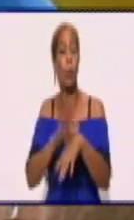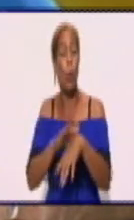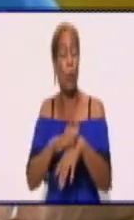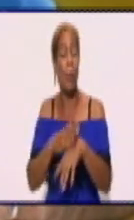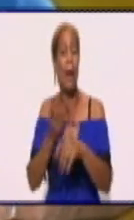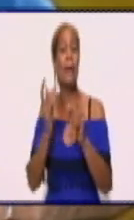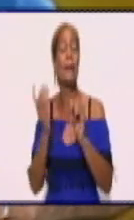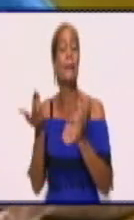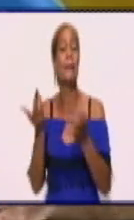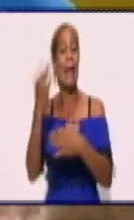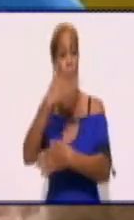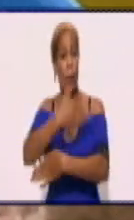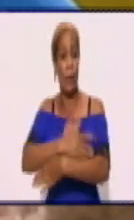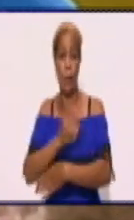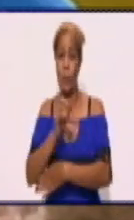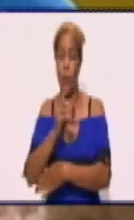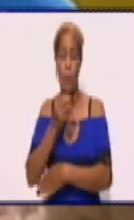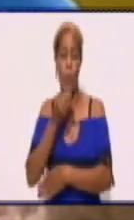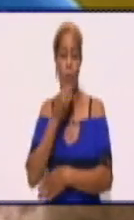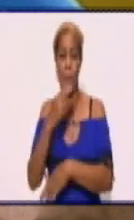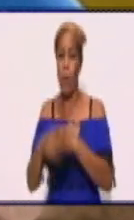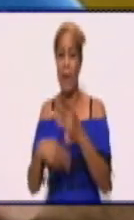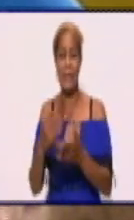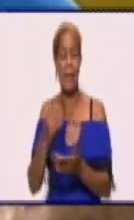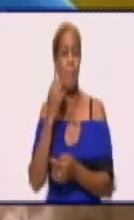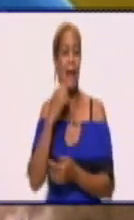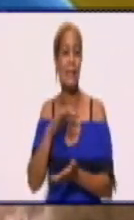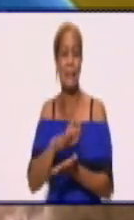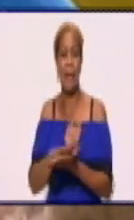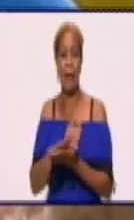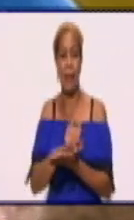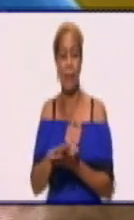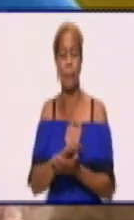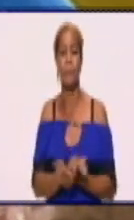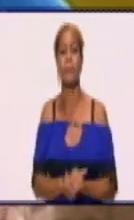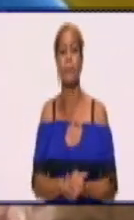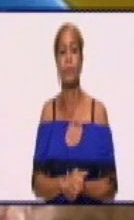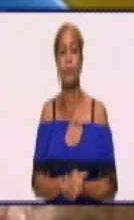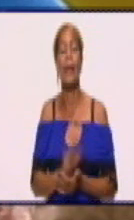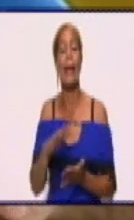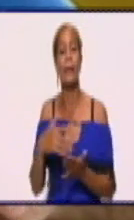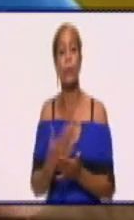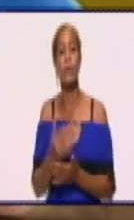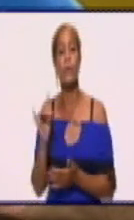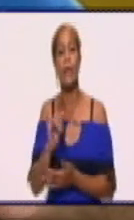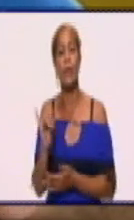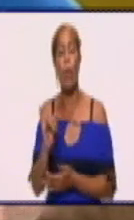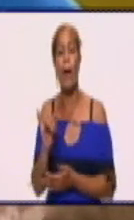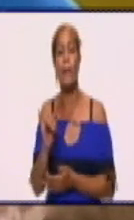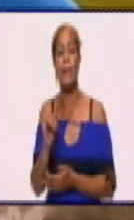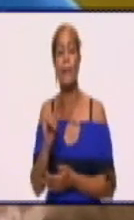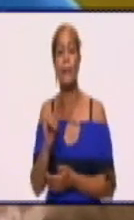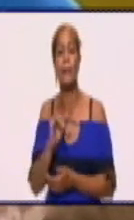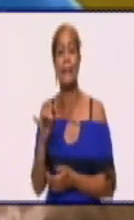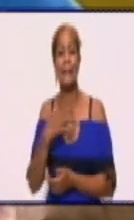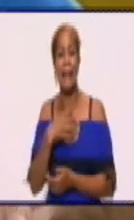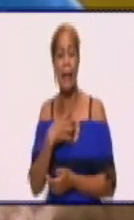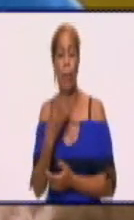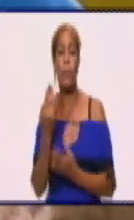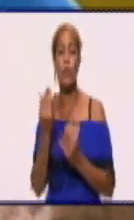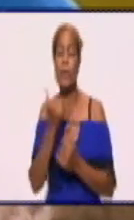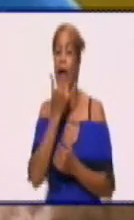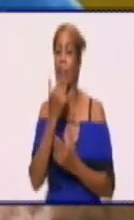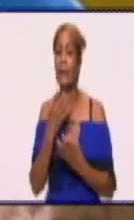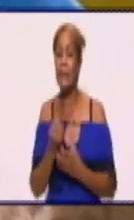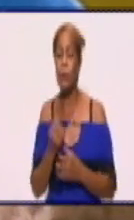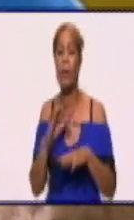con 50.3 toneladas de harina. Actualmente también tenemos serias afectaciones con el tema envase. Todas las